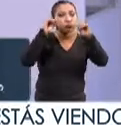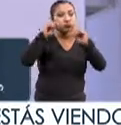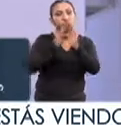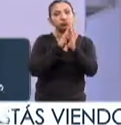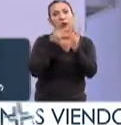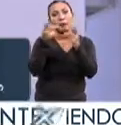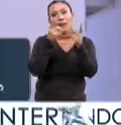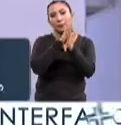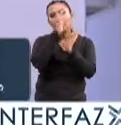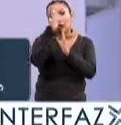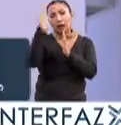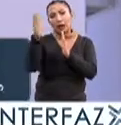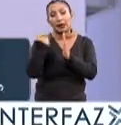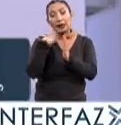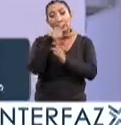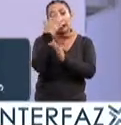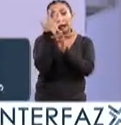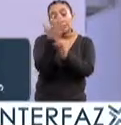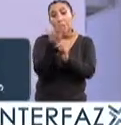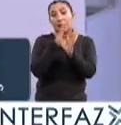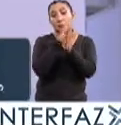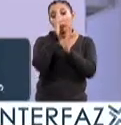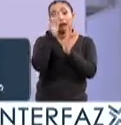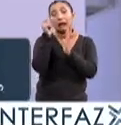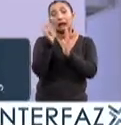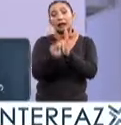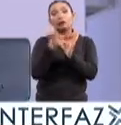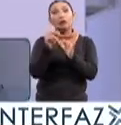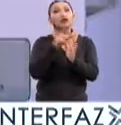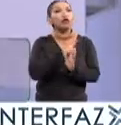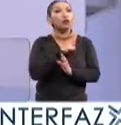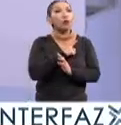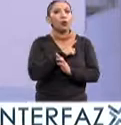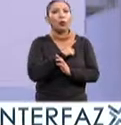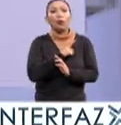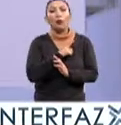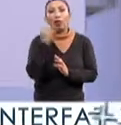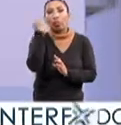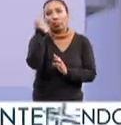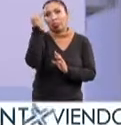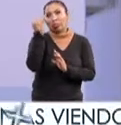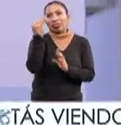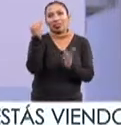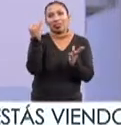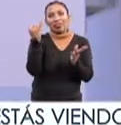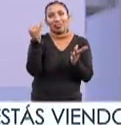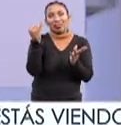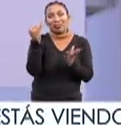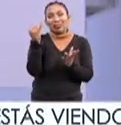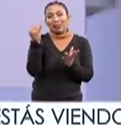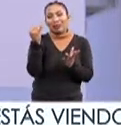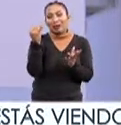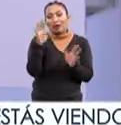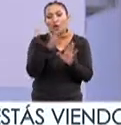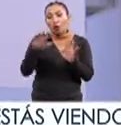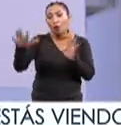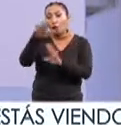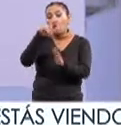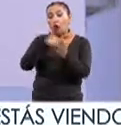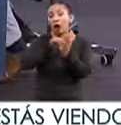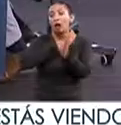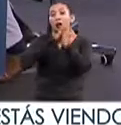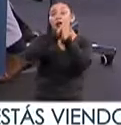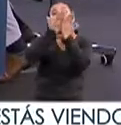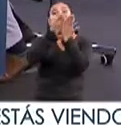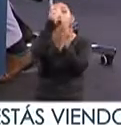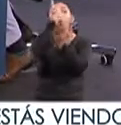bibliotecas. Y cuando hablamos de bibliotecas también quisiéramos decir que no solamente se imagine este escenario en donde solo